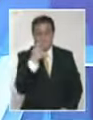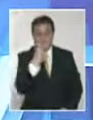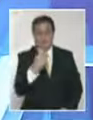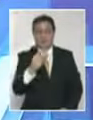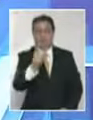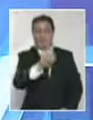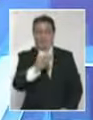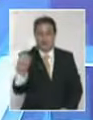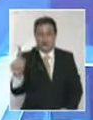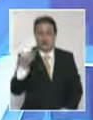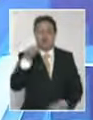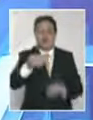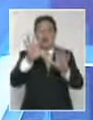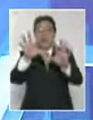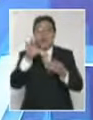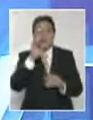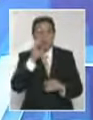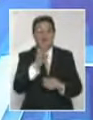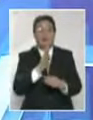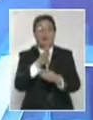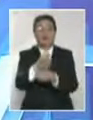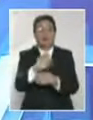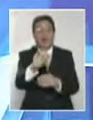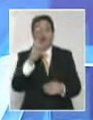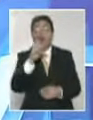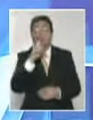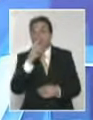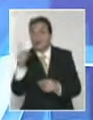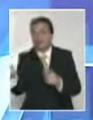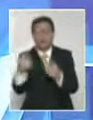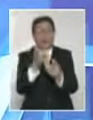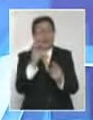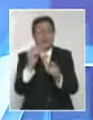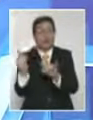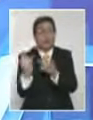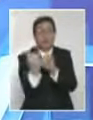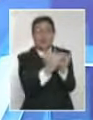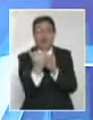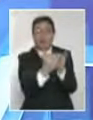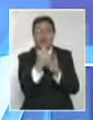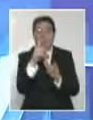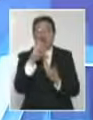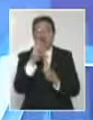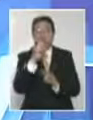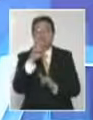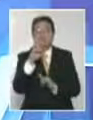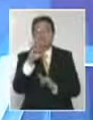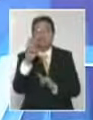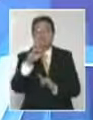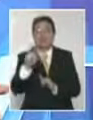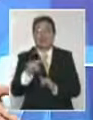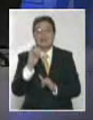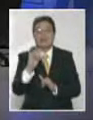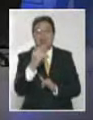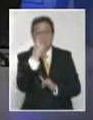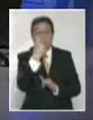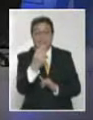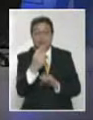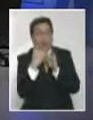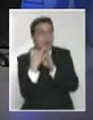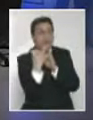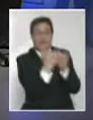por los 10 minutos que se reunía, que tú viste un día que se reunía Contreras, o sea, Contreras, es obvio, está claro, todo